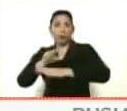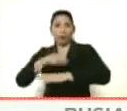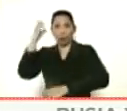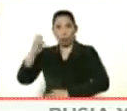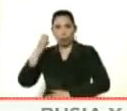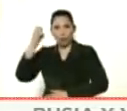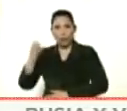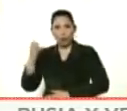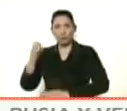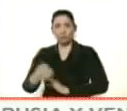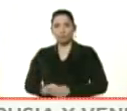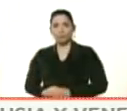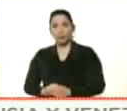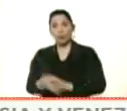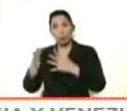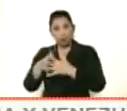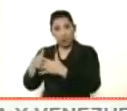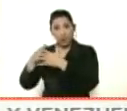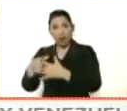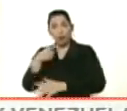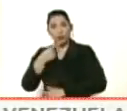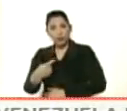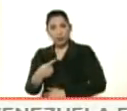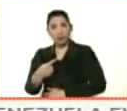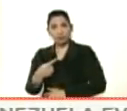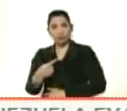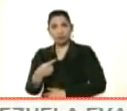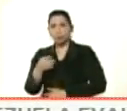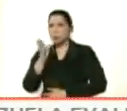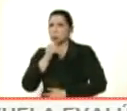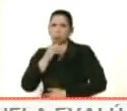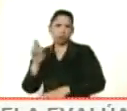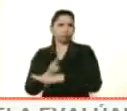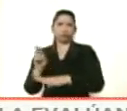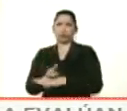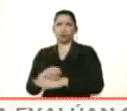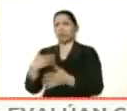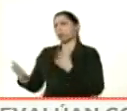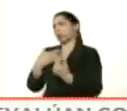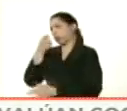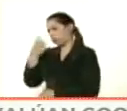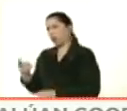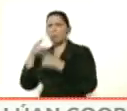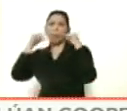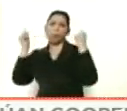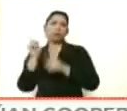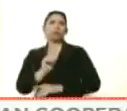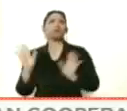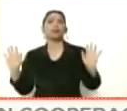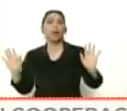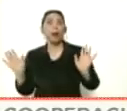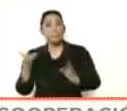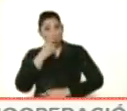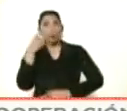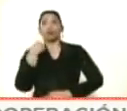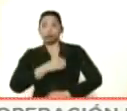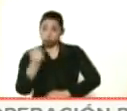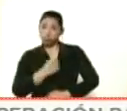europeos y norteamericanos planteaban que no era necesario el uso del tapabocas. Maduro dijo, no, vamos a usarlo,